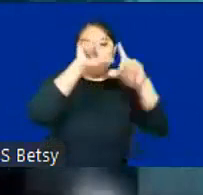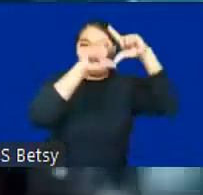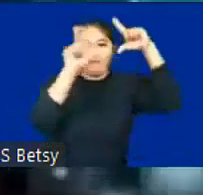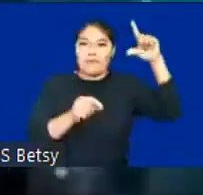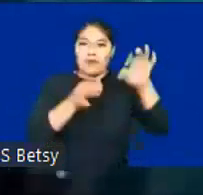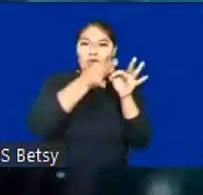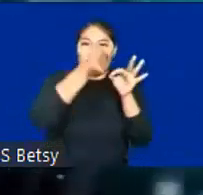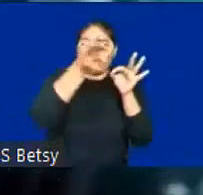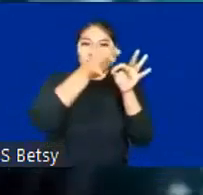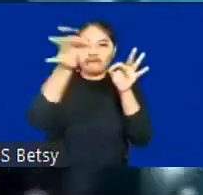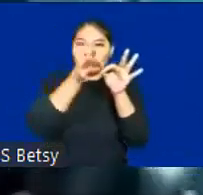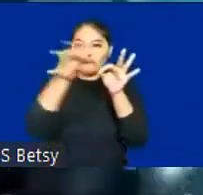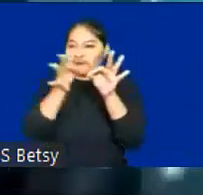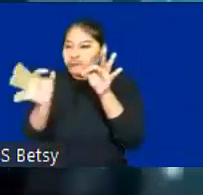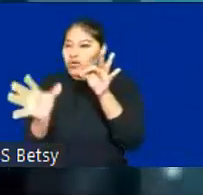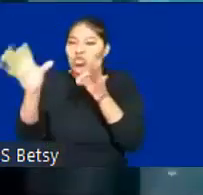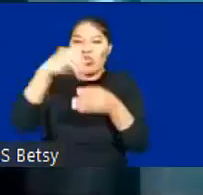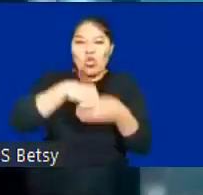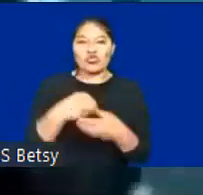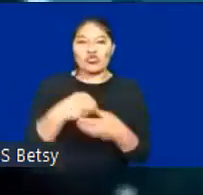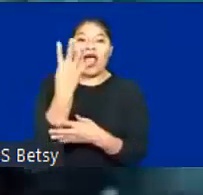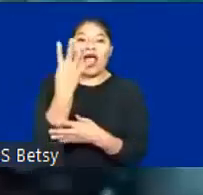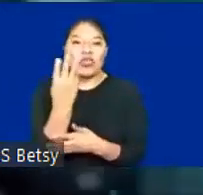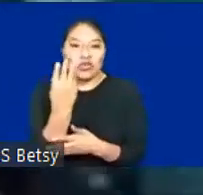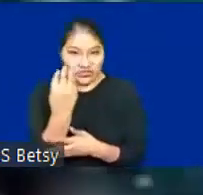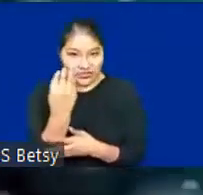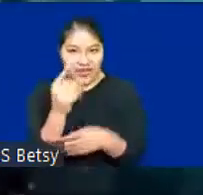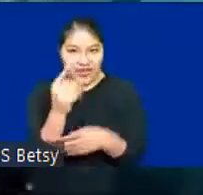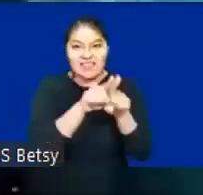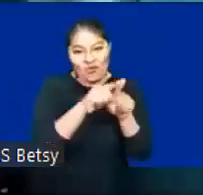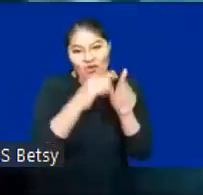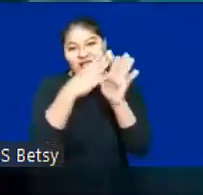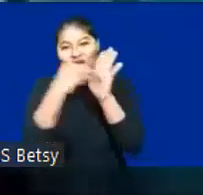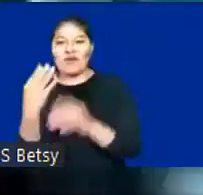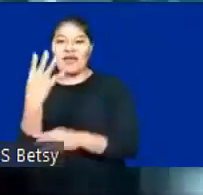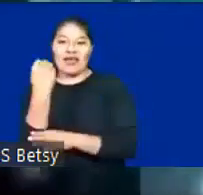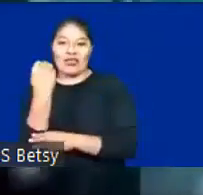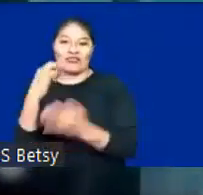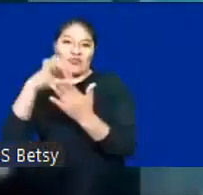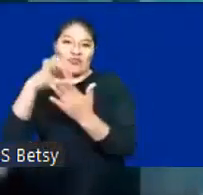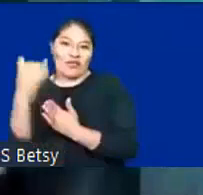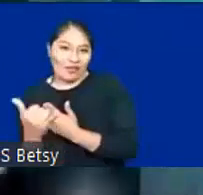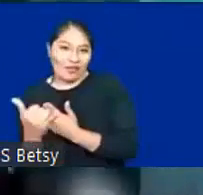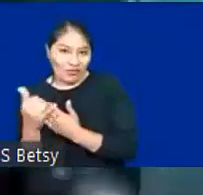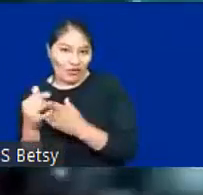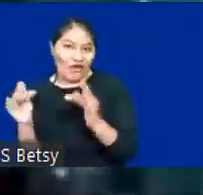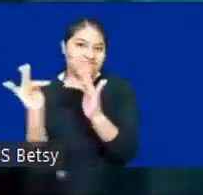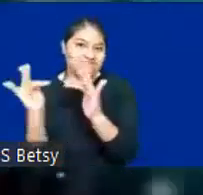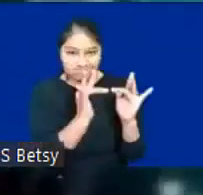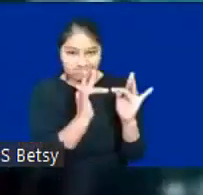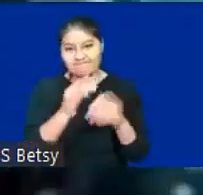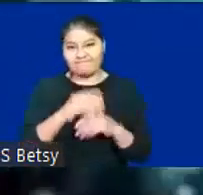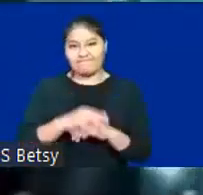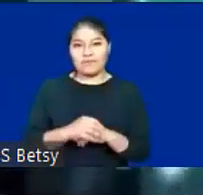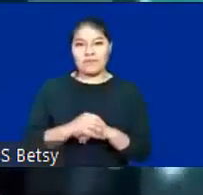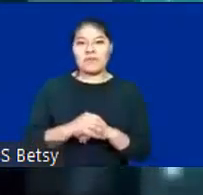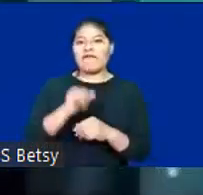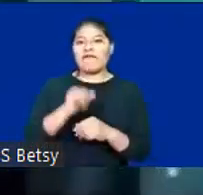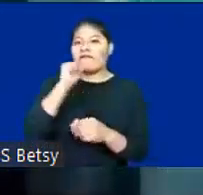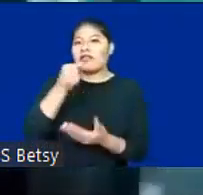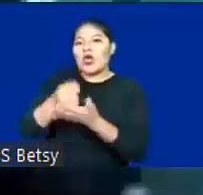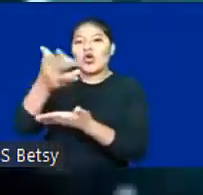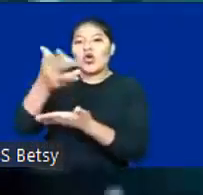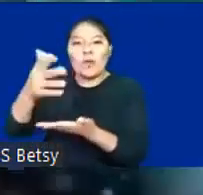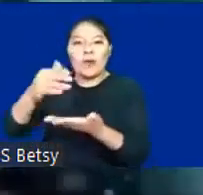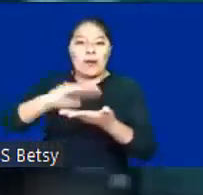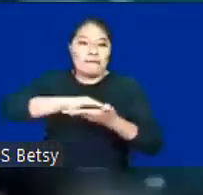en la zona, ¿no? Mejora de servidores, compra de escáner, compra de PCs, temas de seguridad como antivirus,